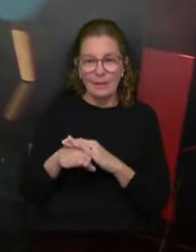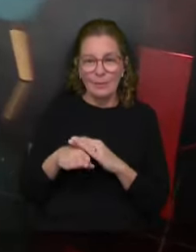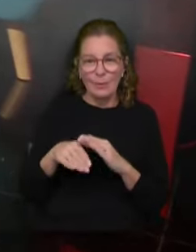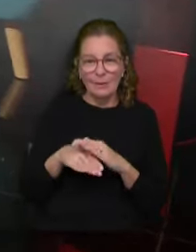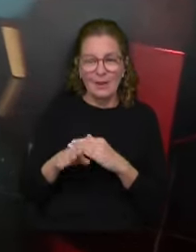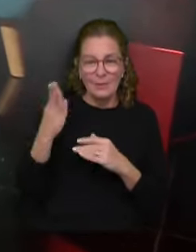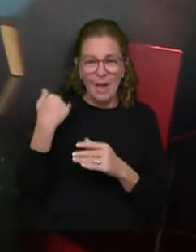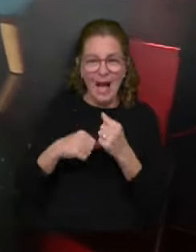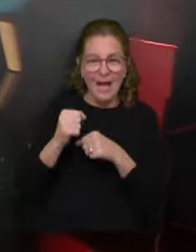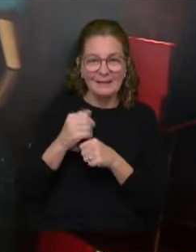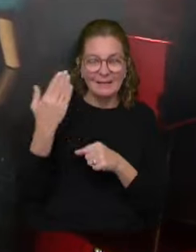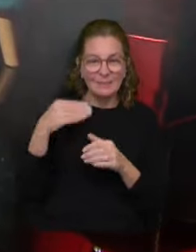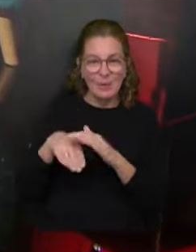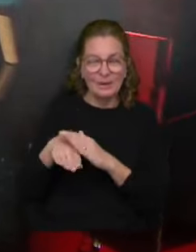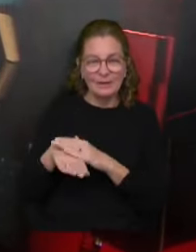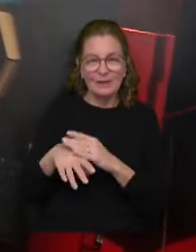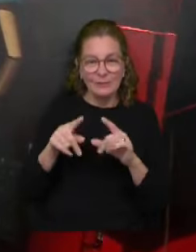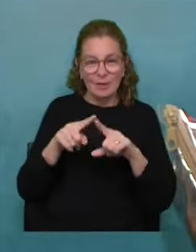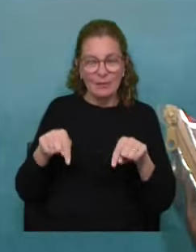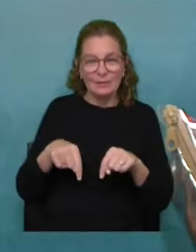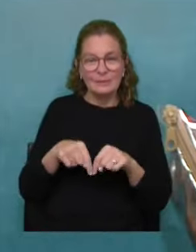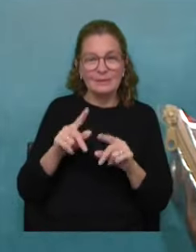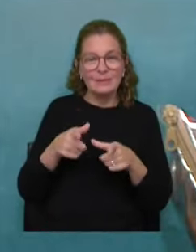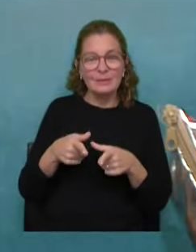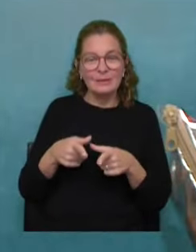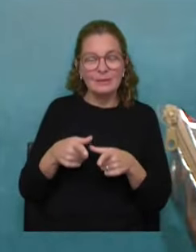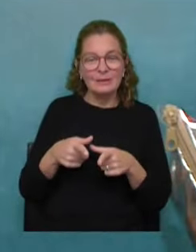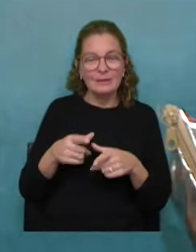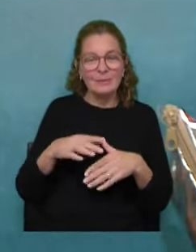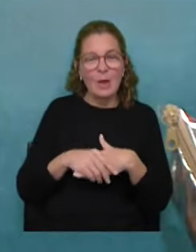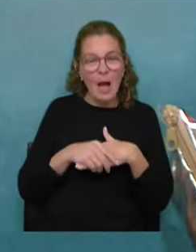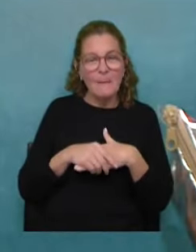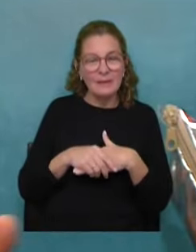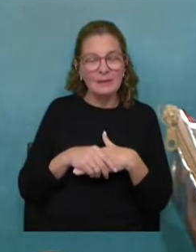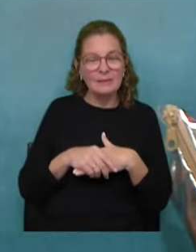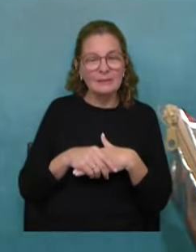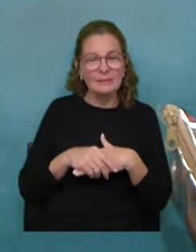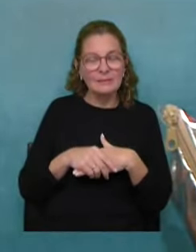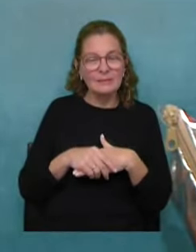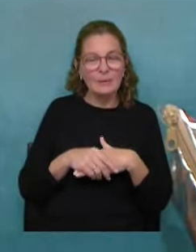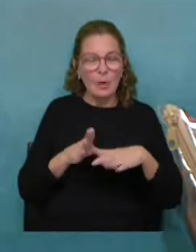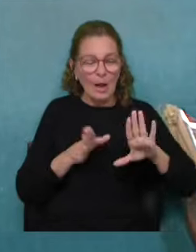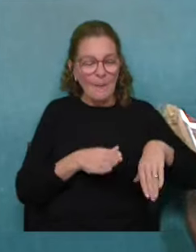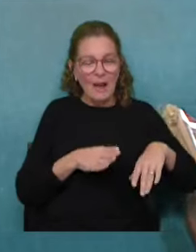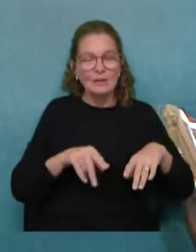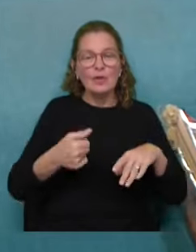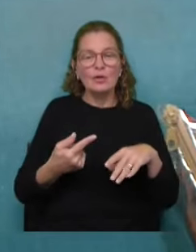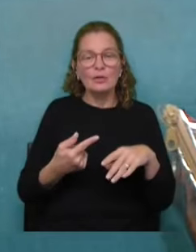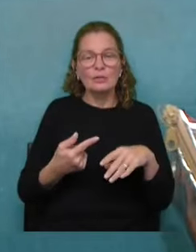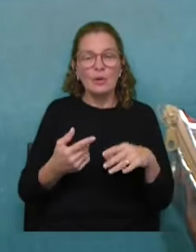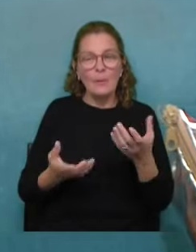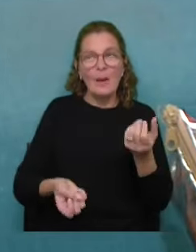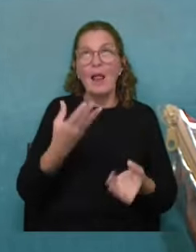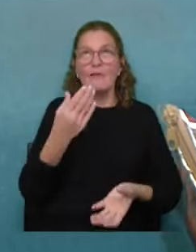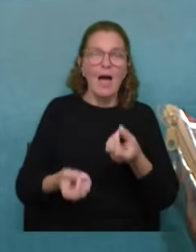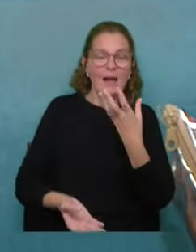esa época. Bueno, se dio también que teníamos amigos que estaban en la comparsa, otros que hacían malabares, y